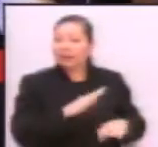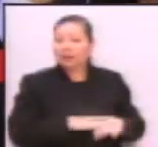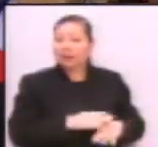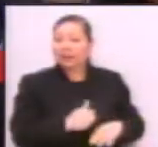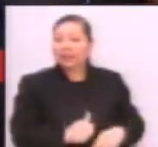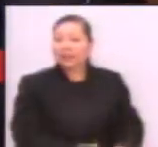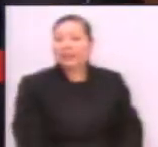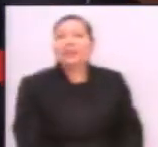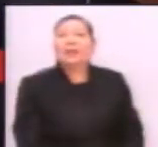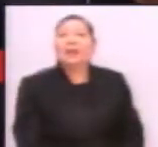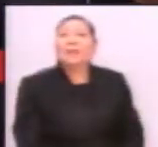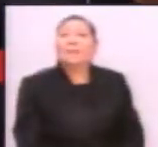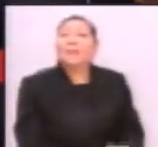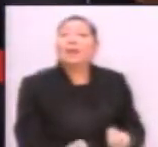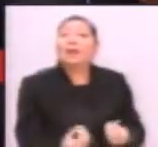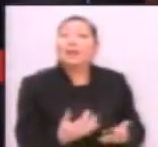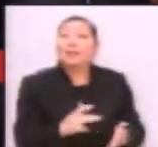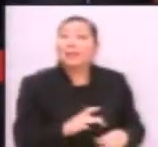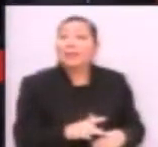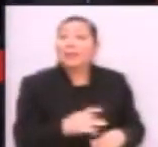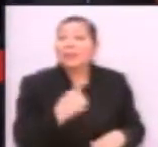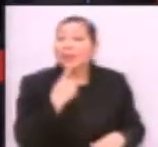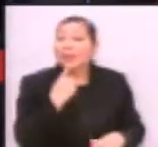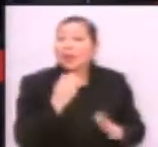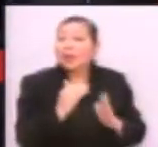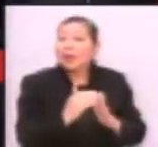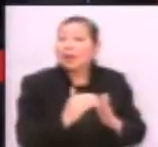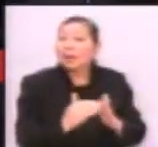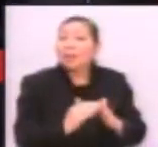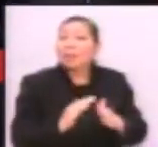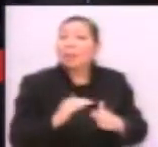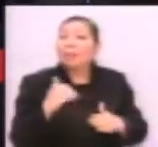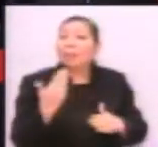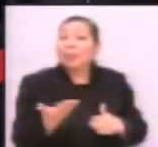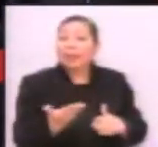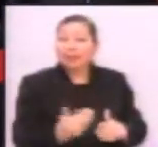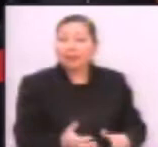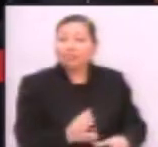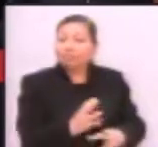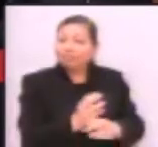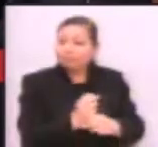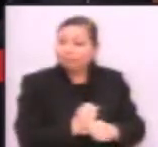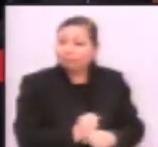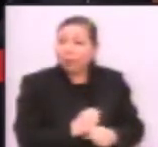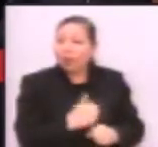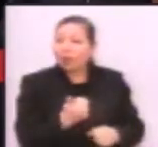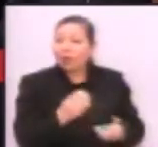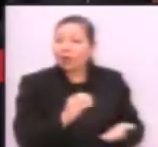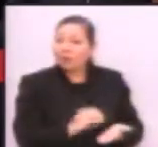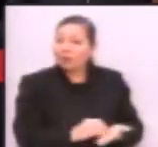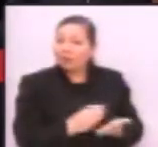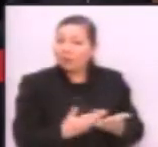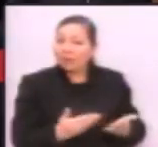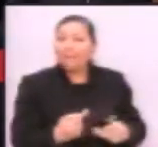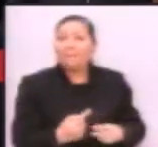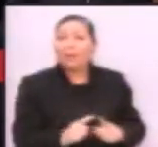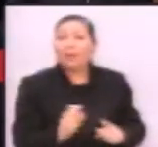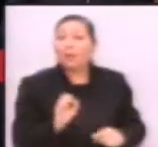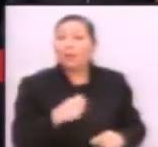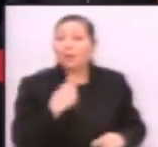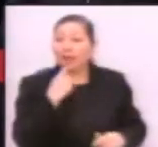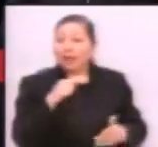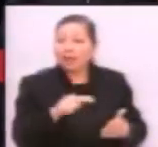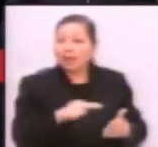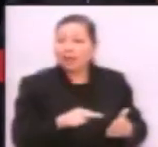responsabilidad. Se dice tangencialmente un artículo posterior sobre la retención y otras cosas más, pero si